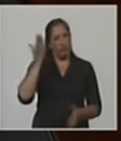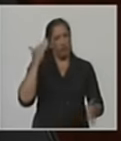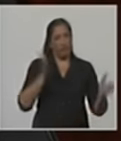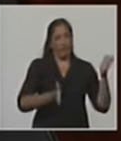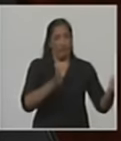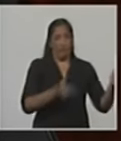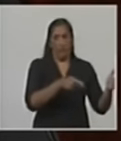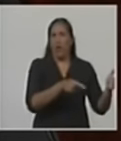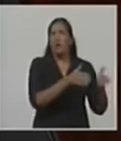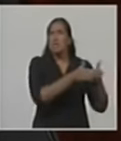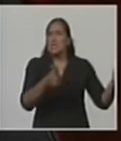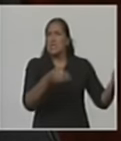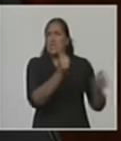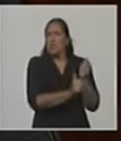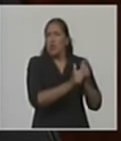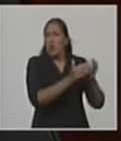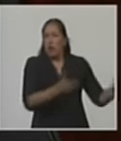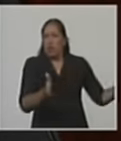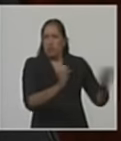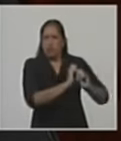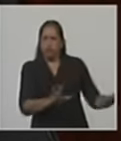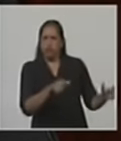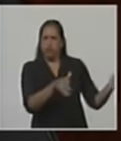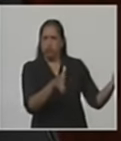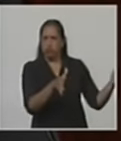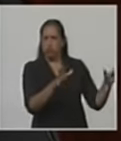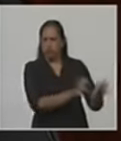oscura de nuestra historia. Aprovechemos este año para